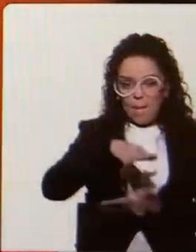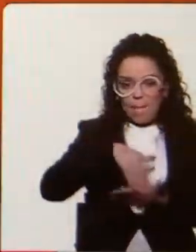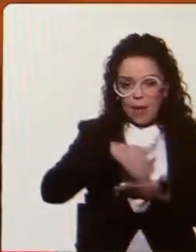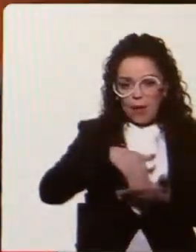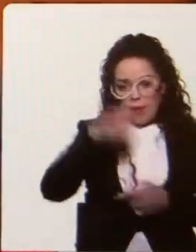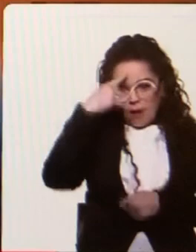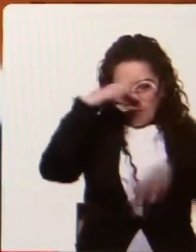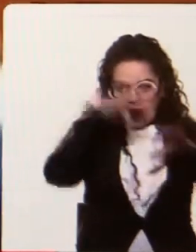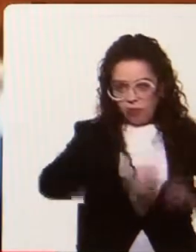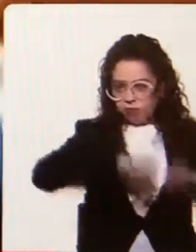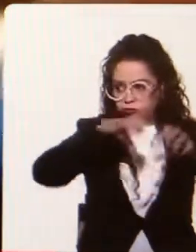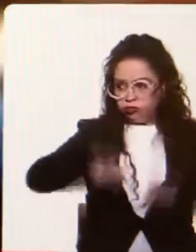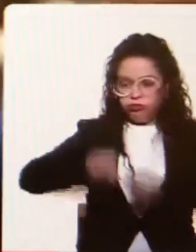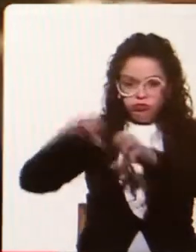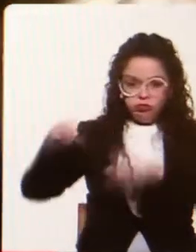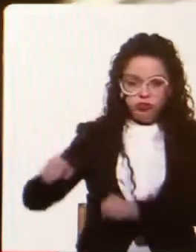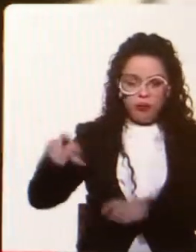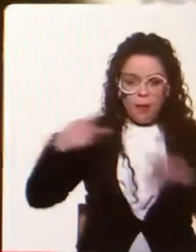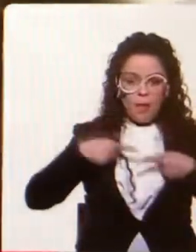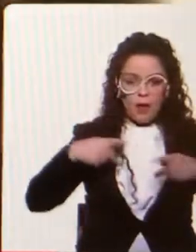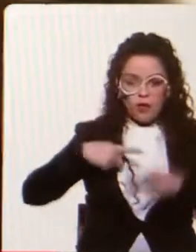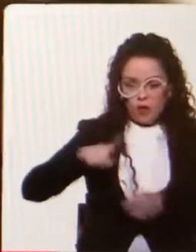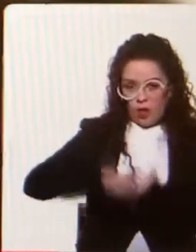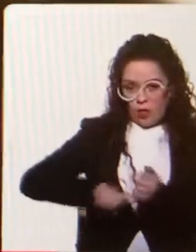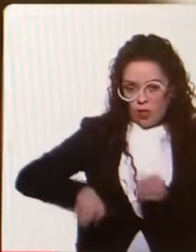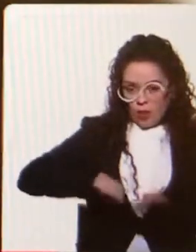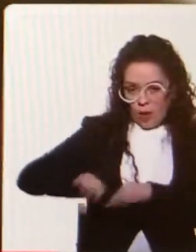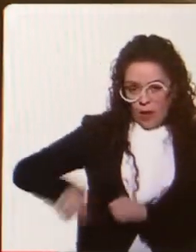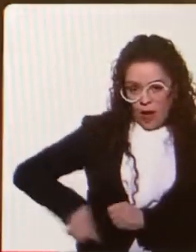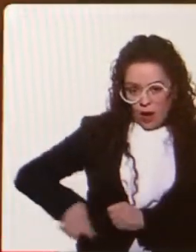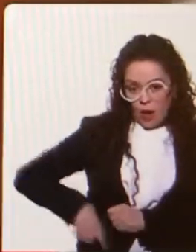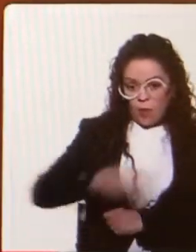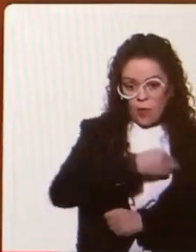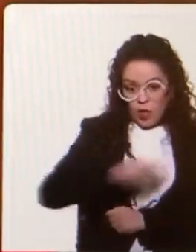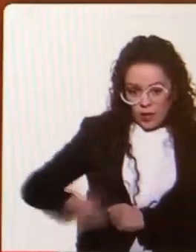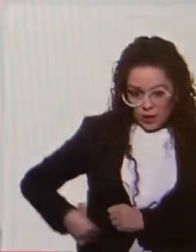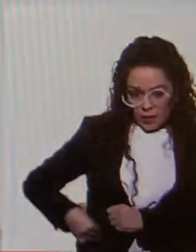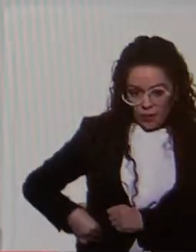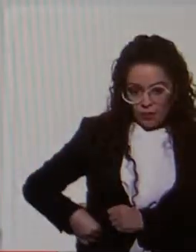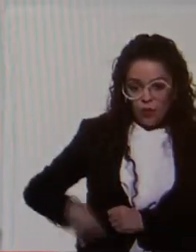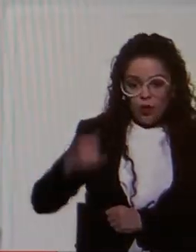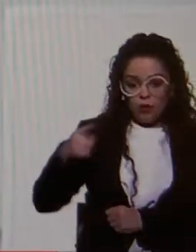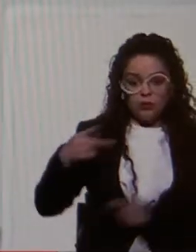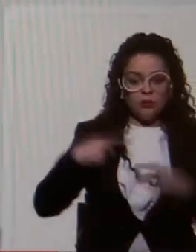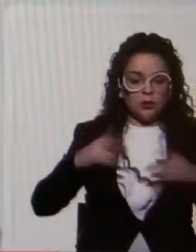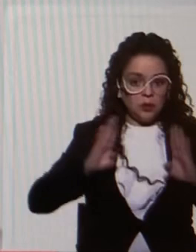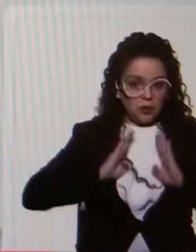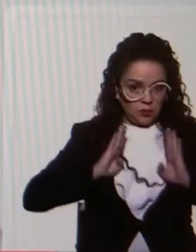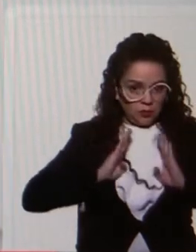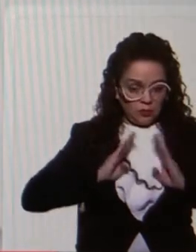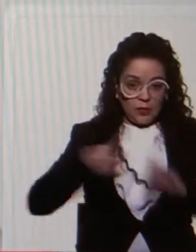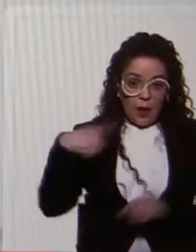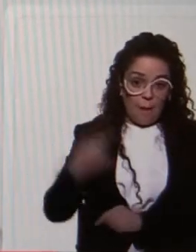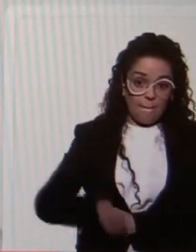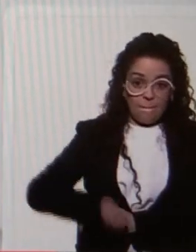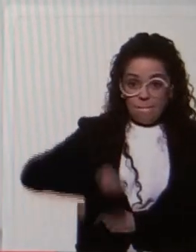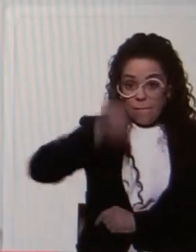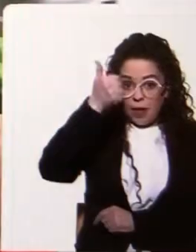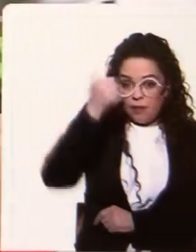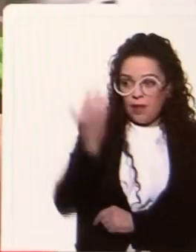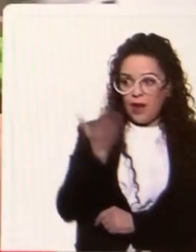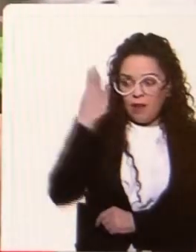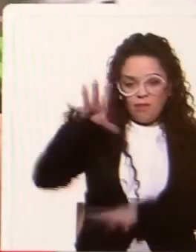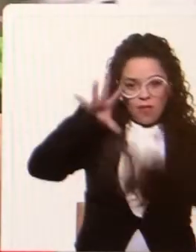complicar la investigación por complicar la investigación ya llega el caso en el que el mismo presidente López